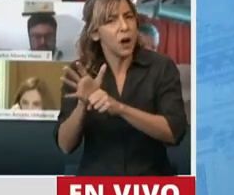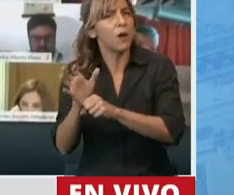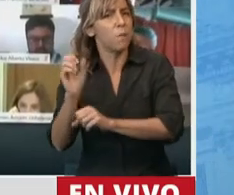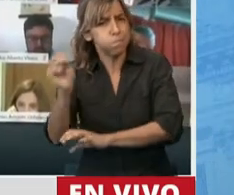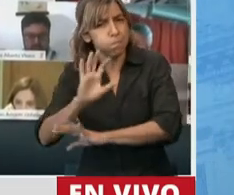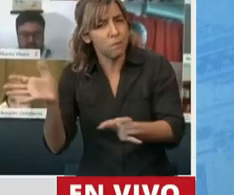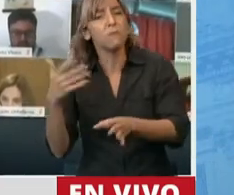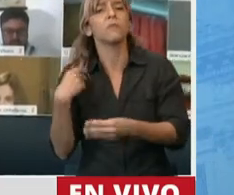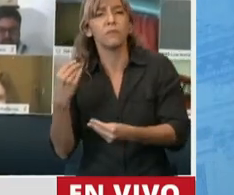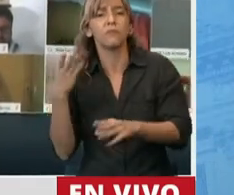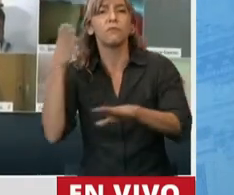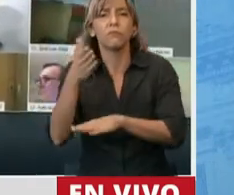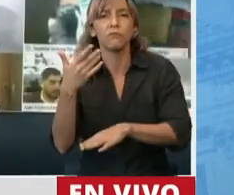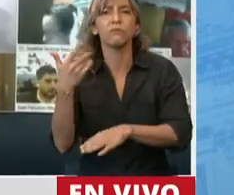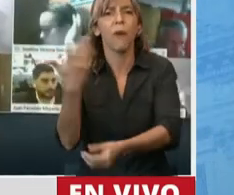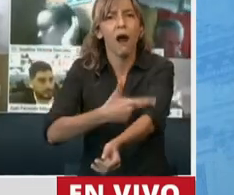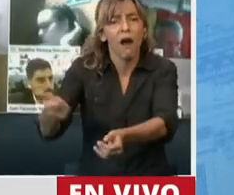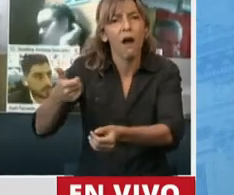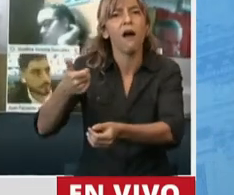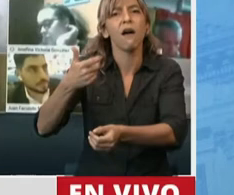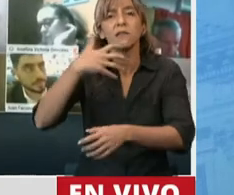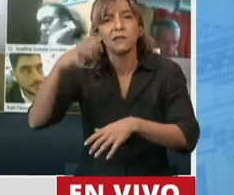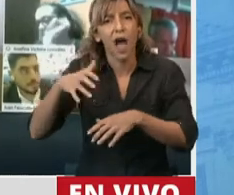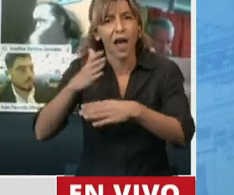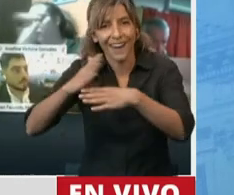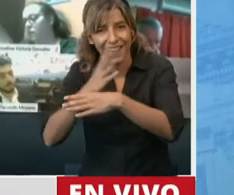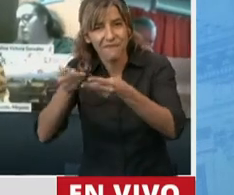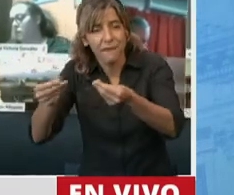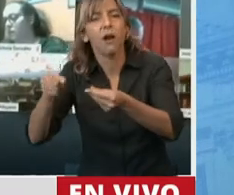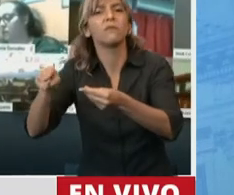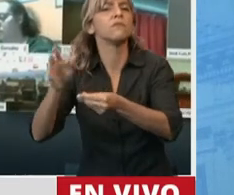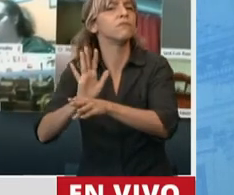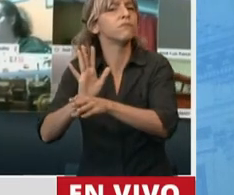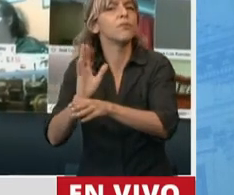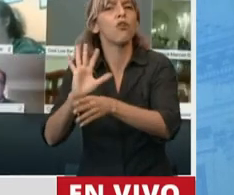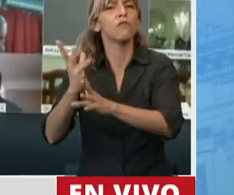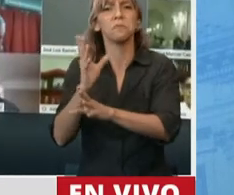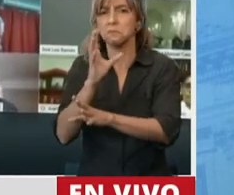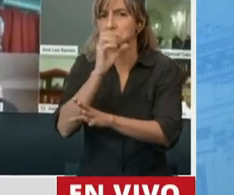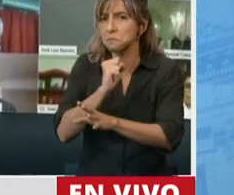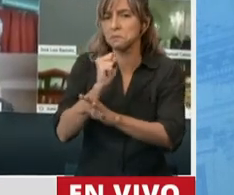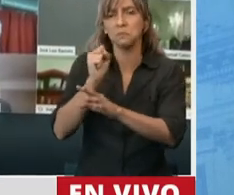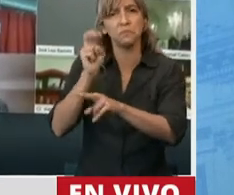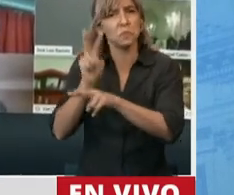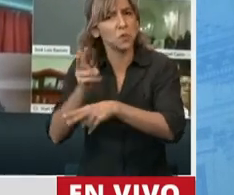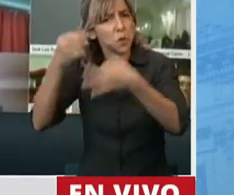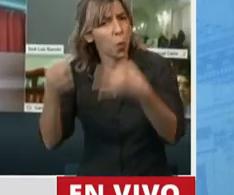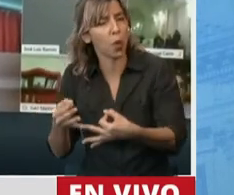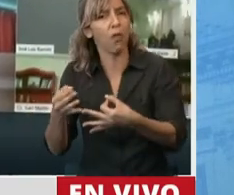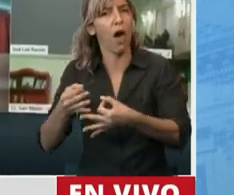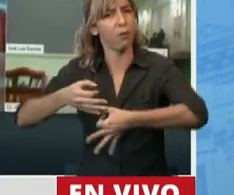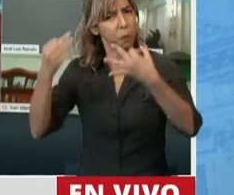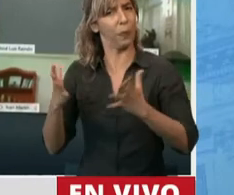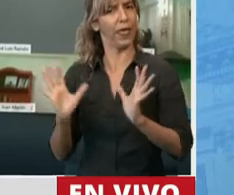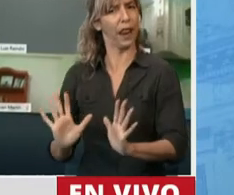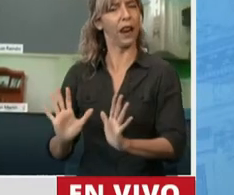en forma confidencial, en forma eficaz. La verdad que al día de hoy, donde en todo el mundo